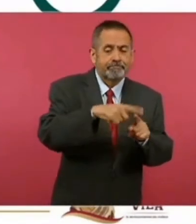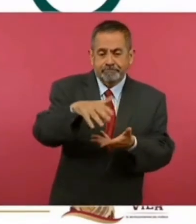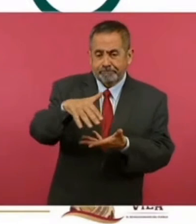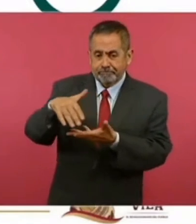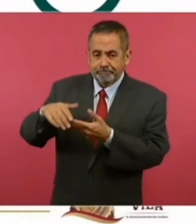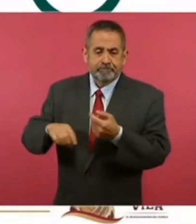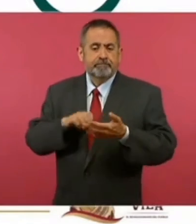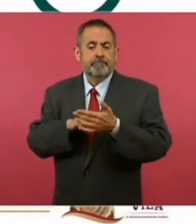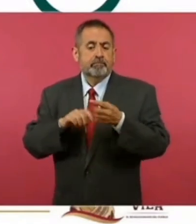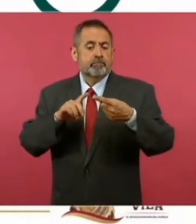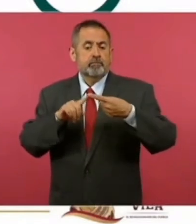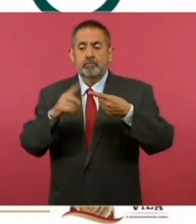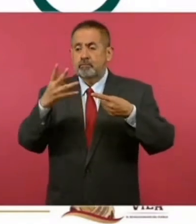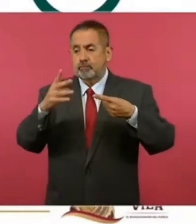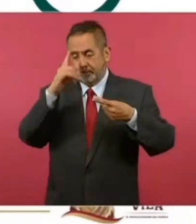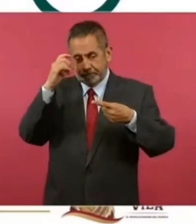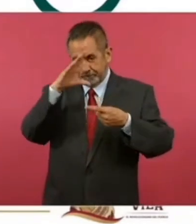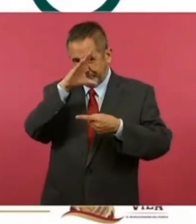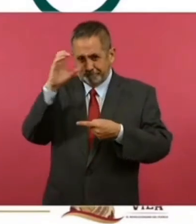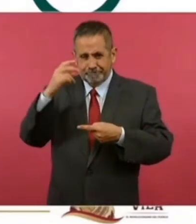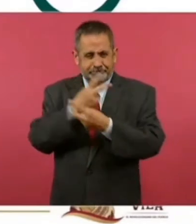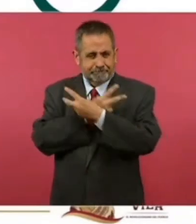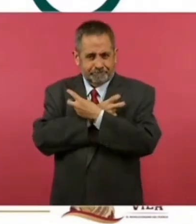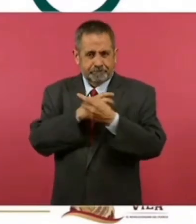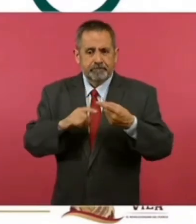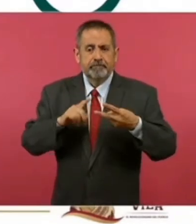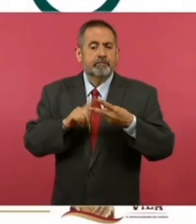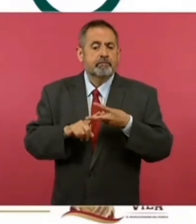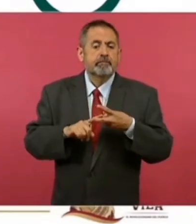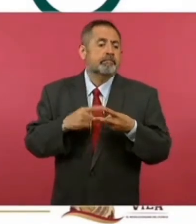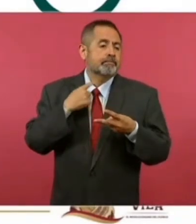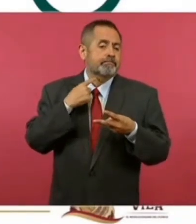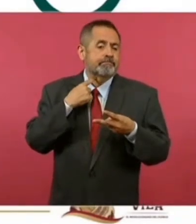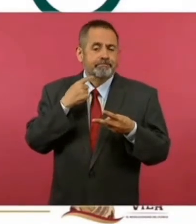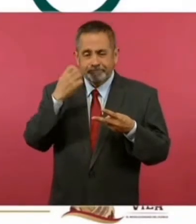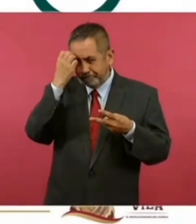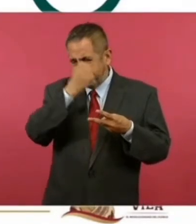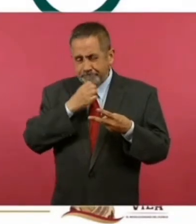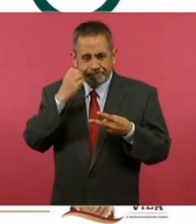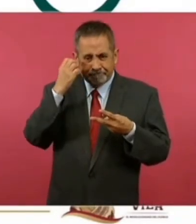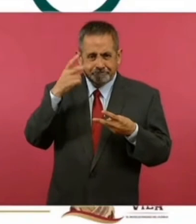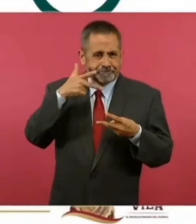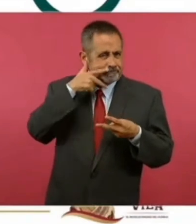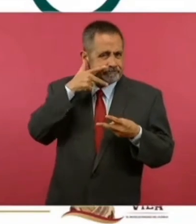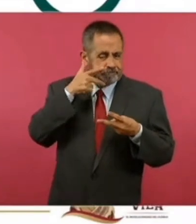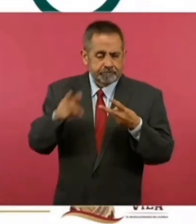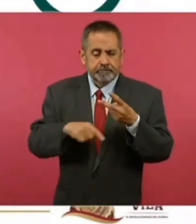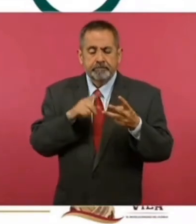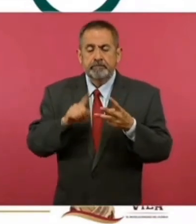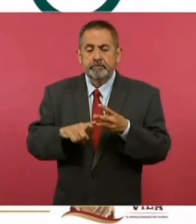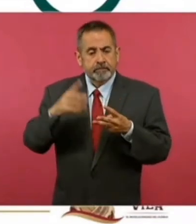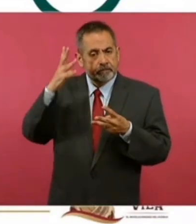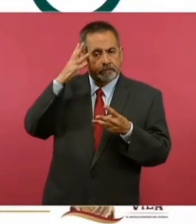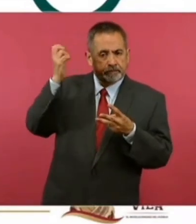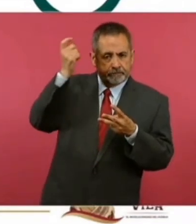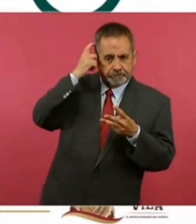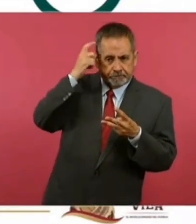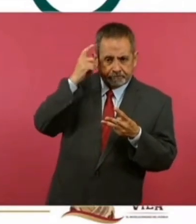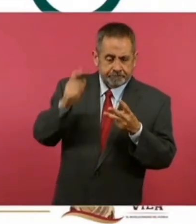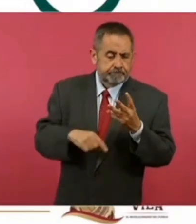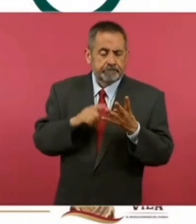destacan cuatro unidades radiológicas tres unidades de otorrinolaringología dos unidades de tomografía y